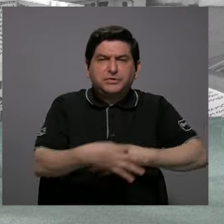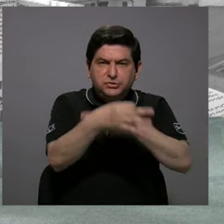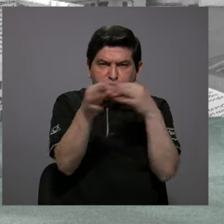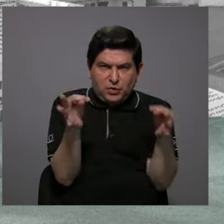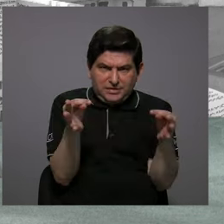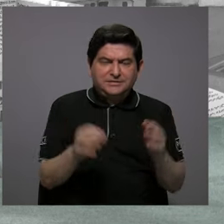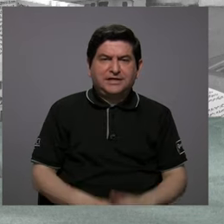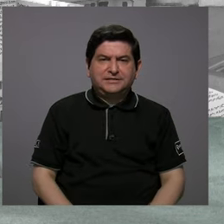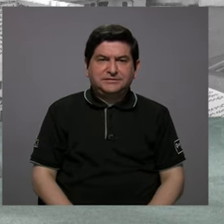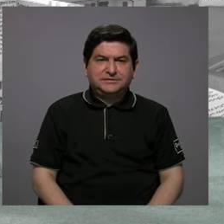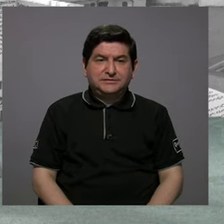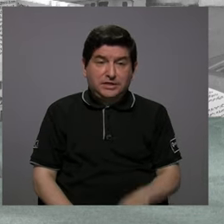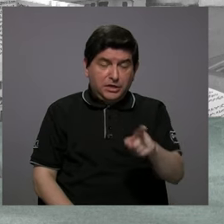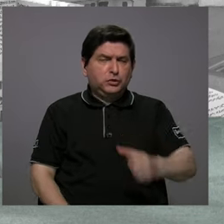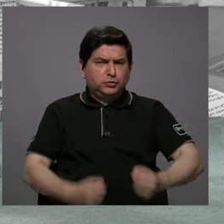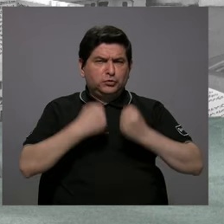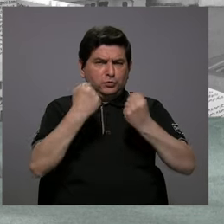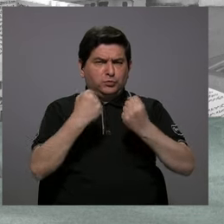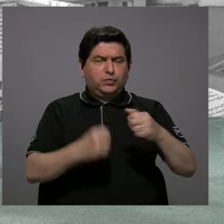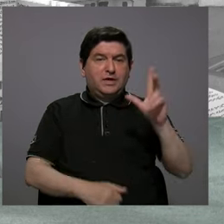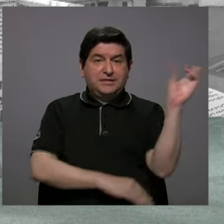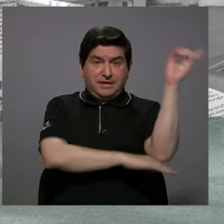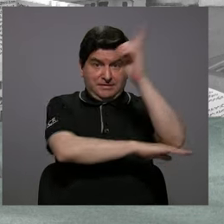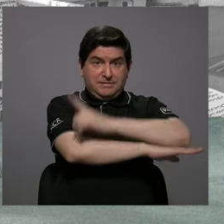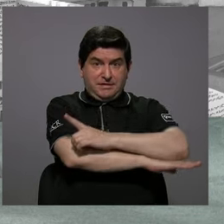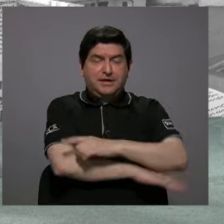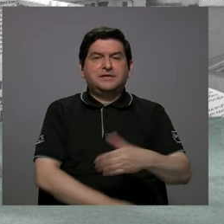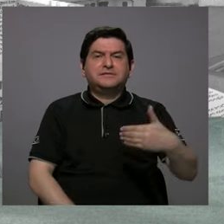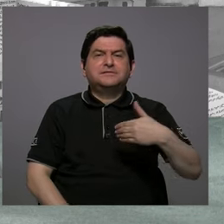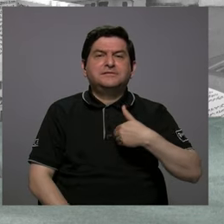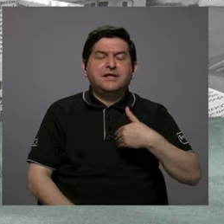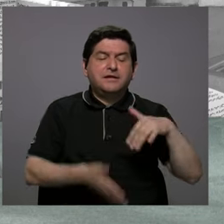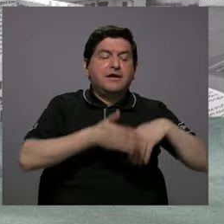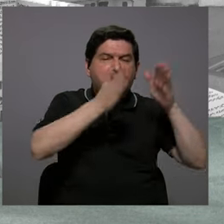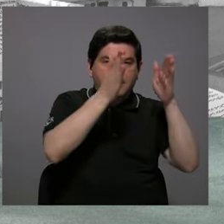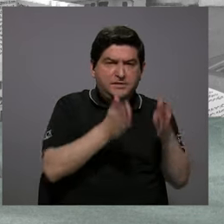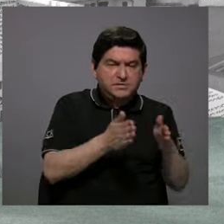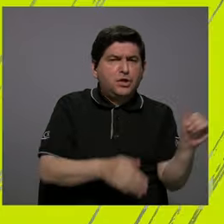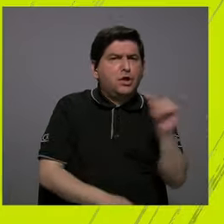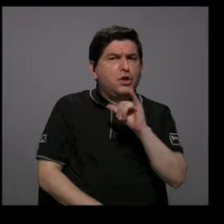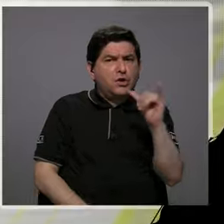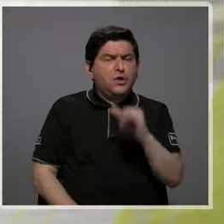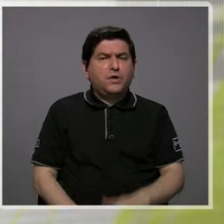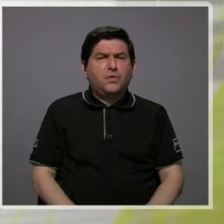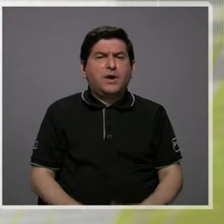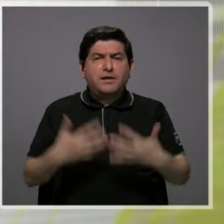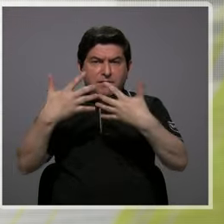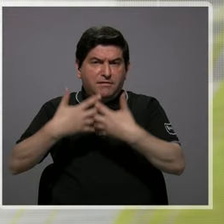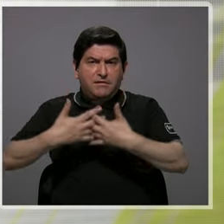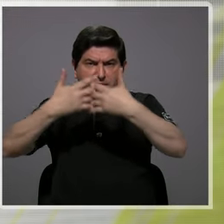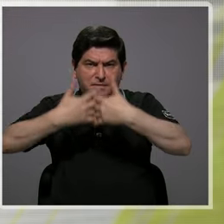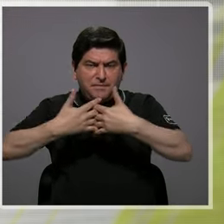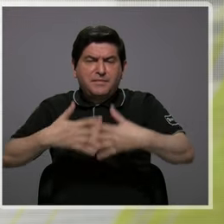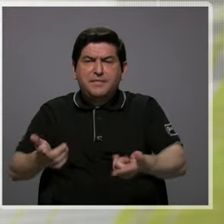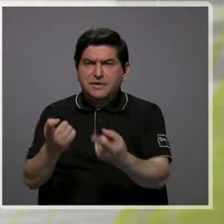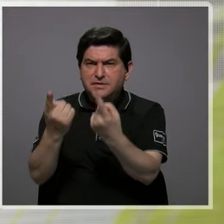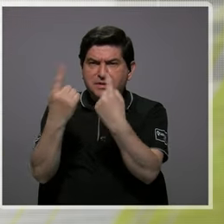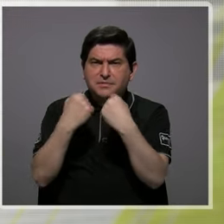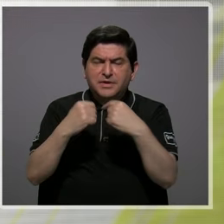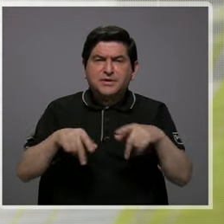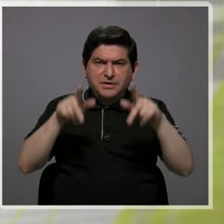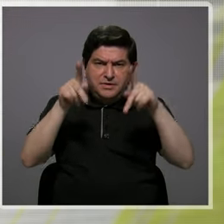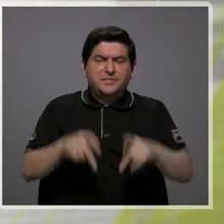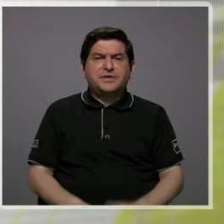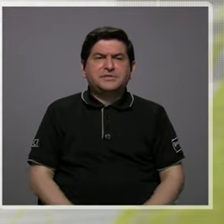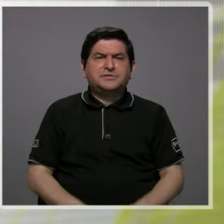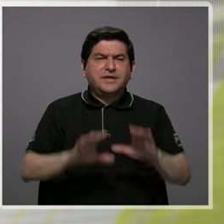el taller es un taller intensivo de TR días y Contamos con alumnos pero también Contamos con empresas que vienen gente de